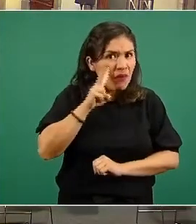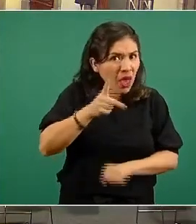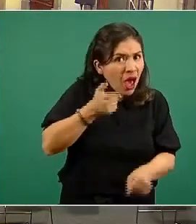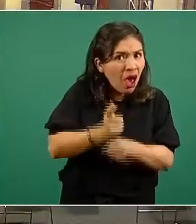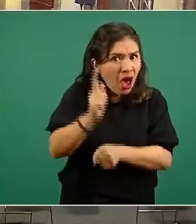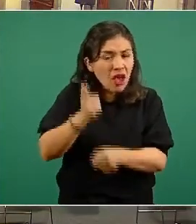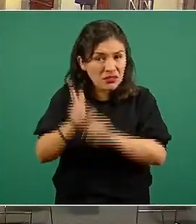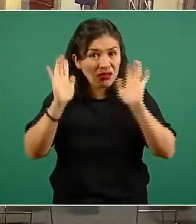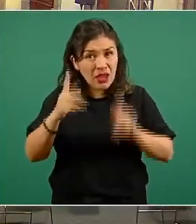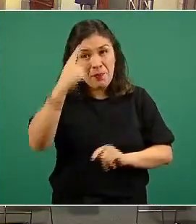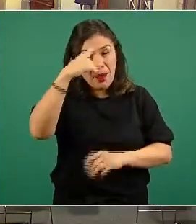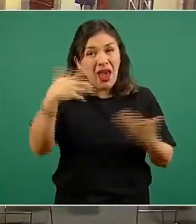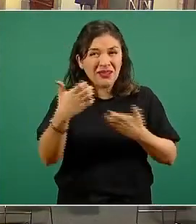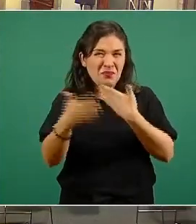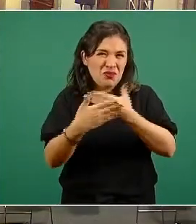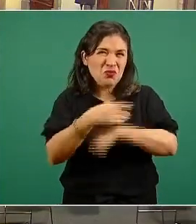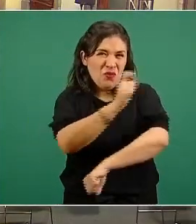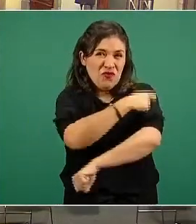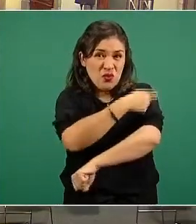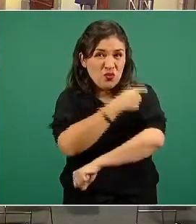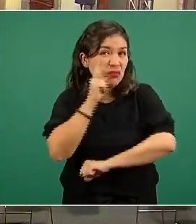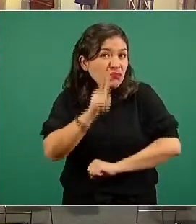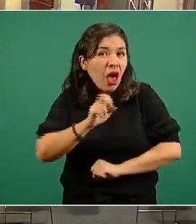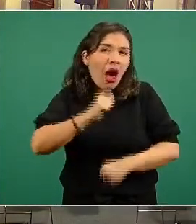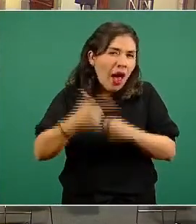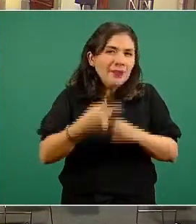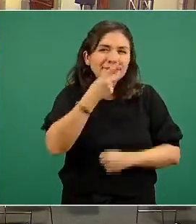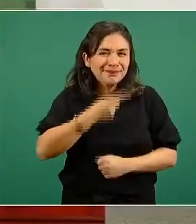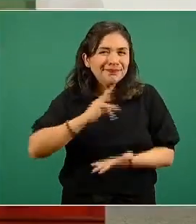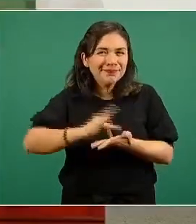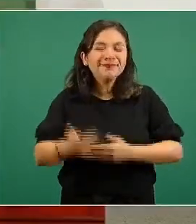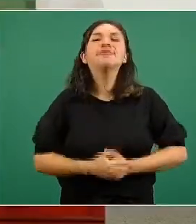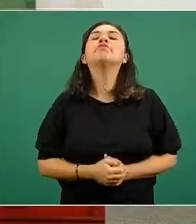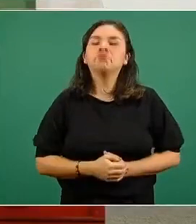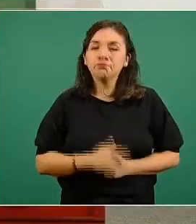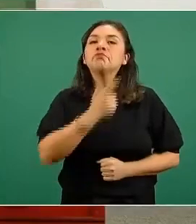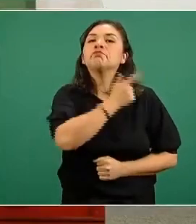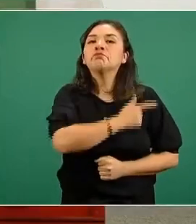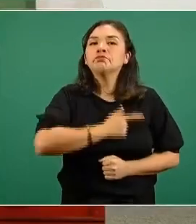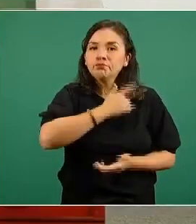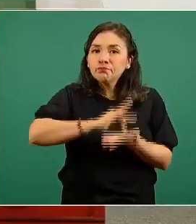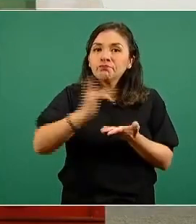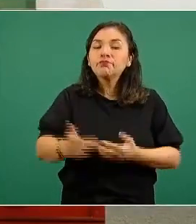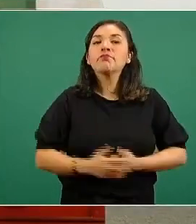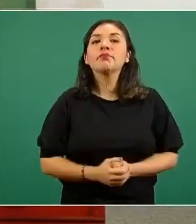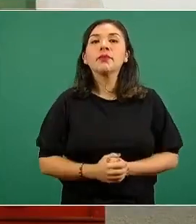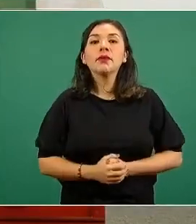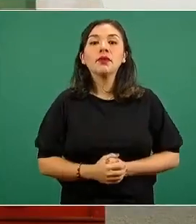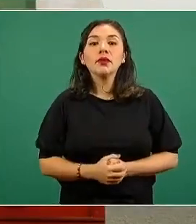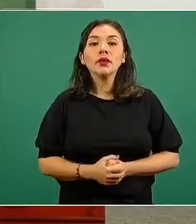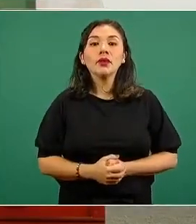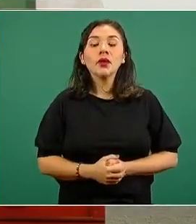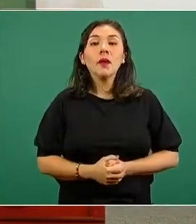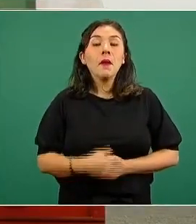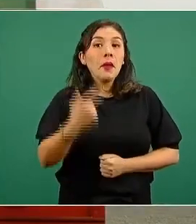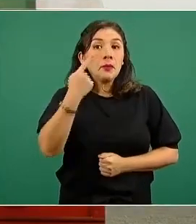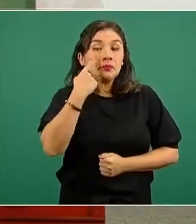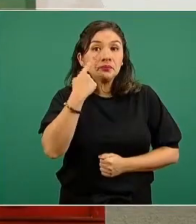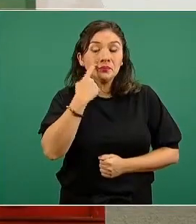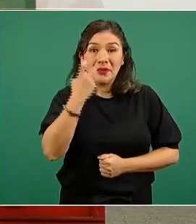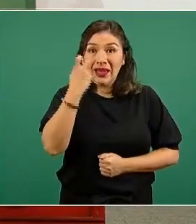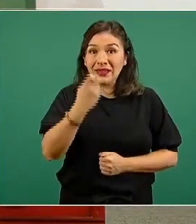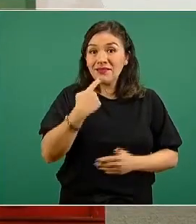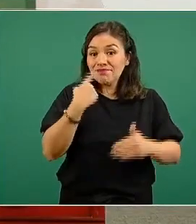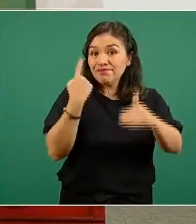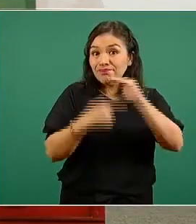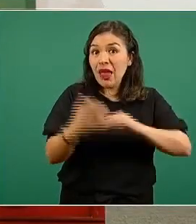relacionado con este proceso de vacunación, ¿no? Gracias. Muchas gracias, con mucho gusto. El curso de la denuncia